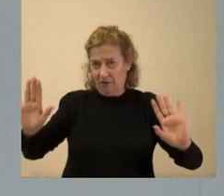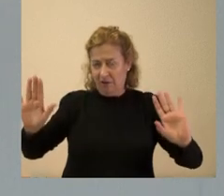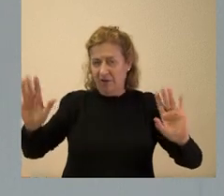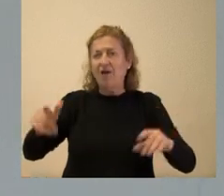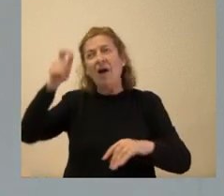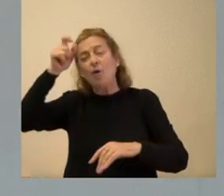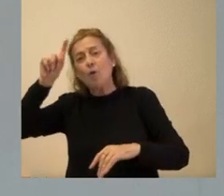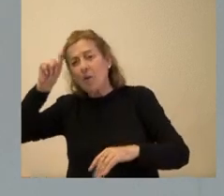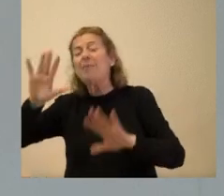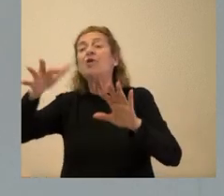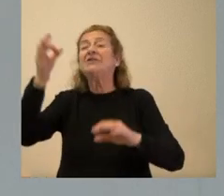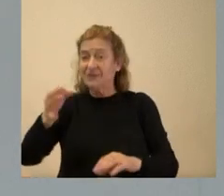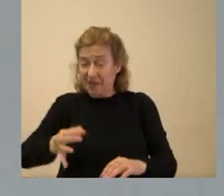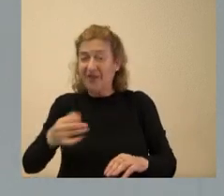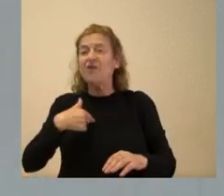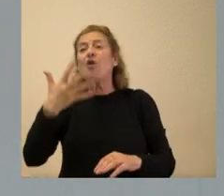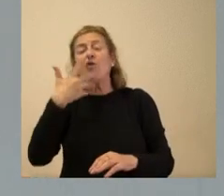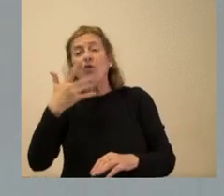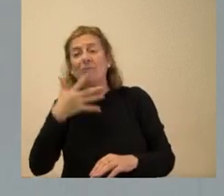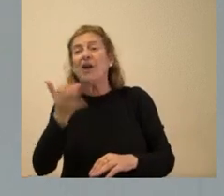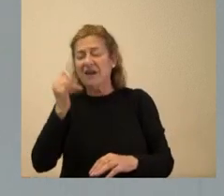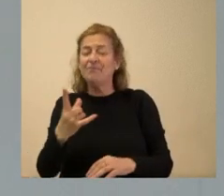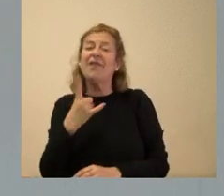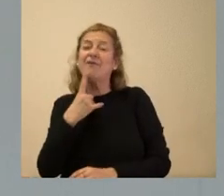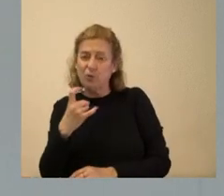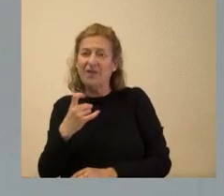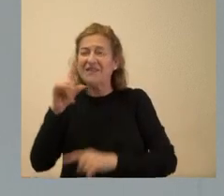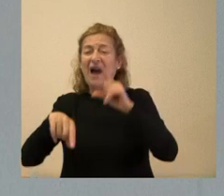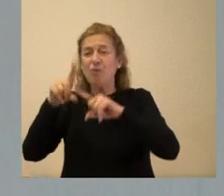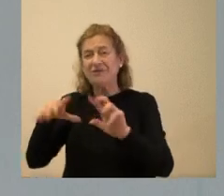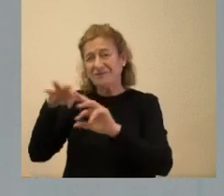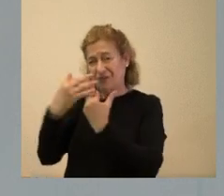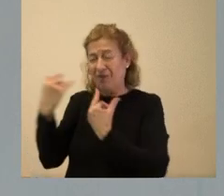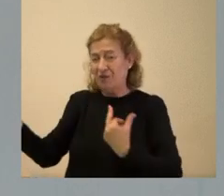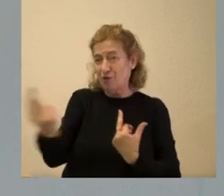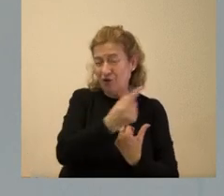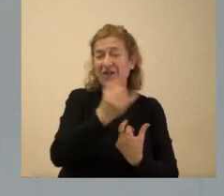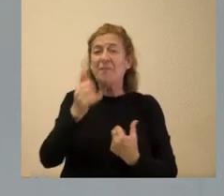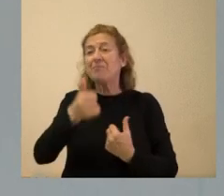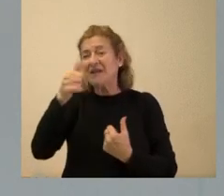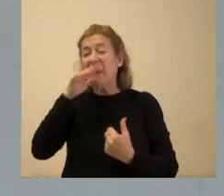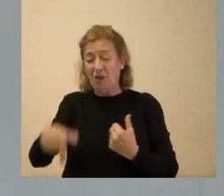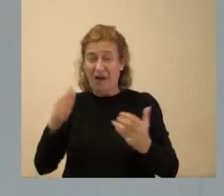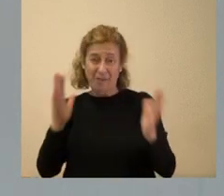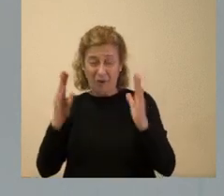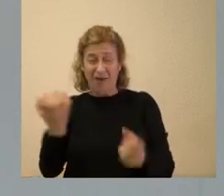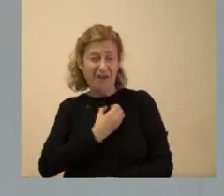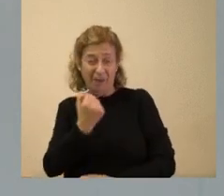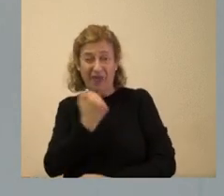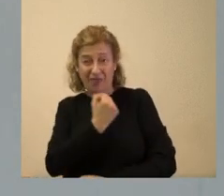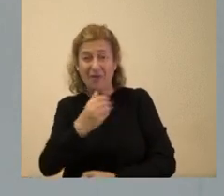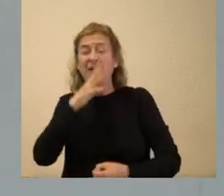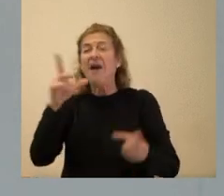el ámbito rural pero sí que es verdad que conocemos que hay dificultades en algunas circunstancias y más en esta época de navidades para